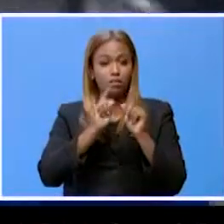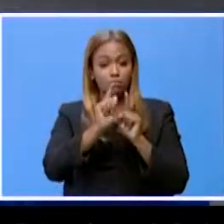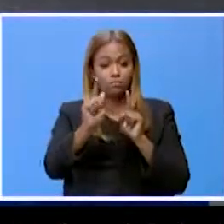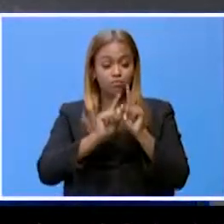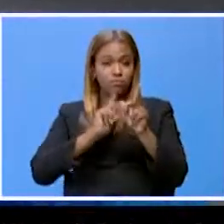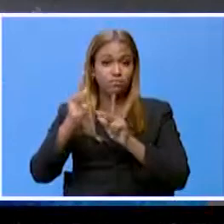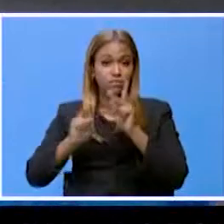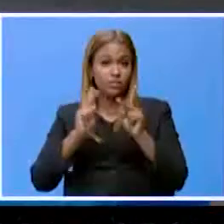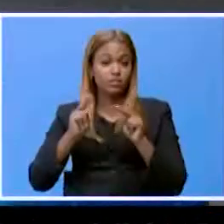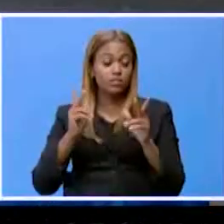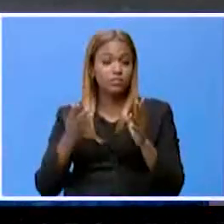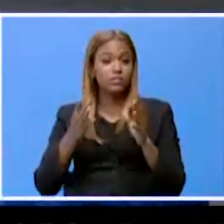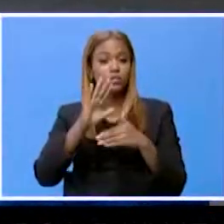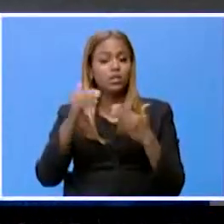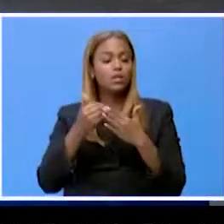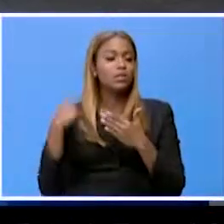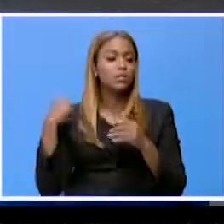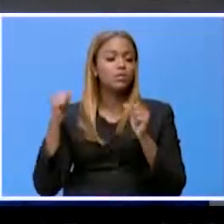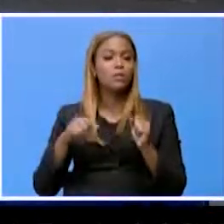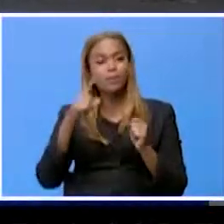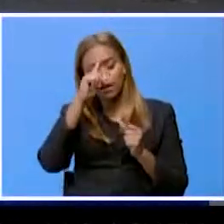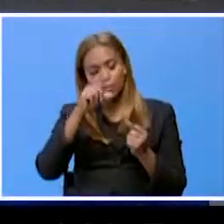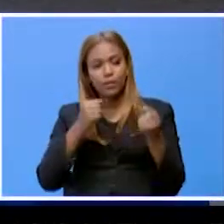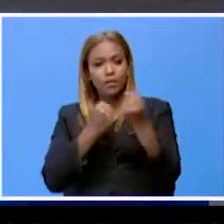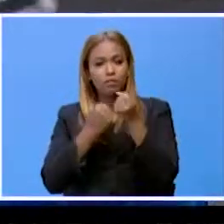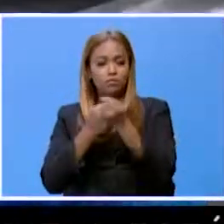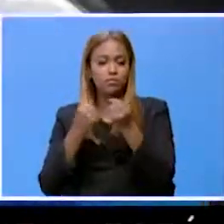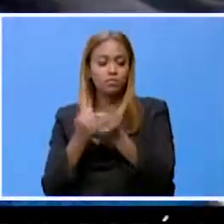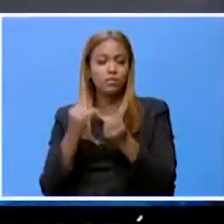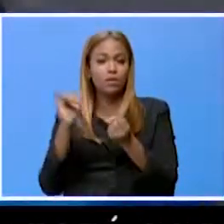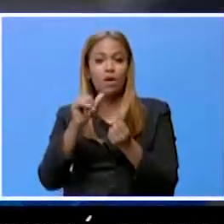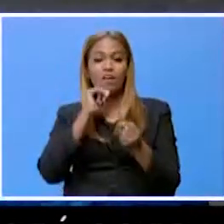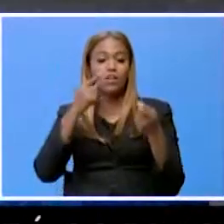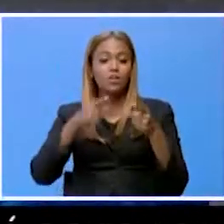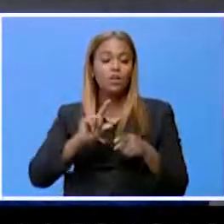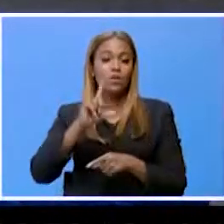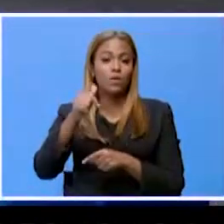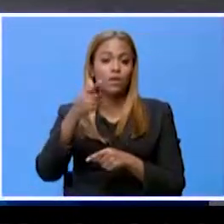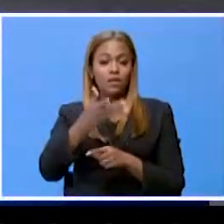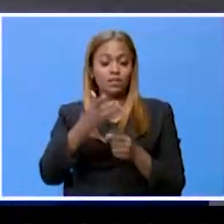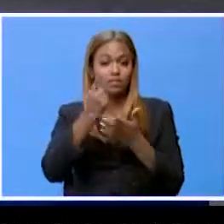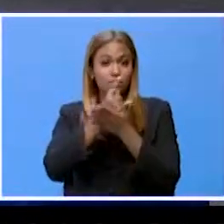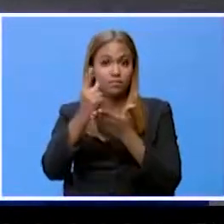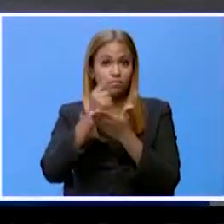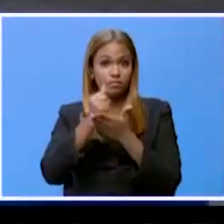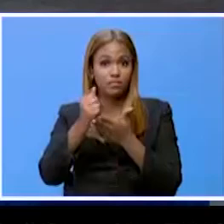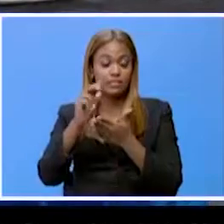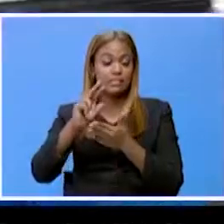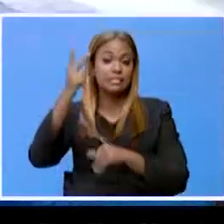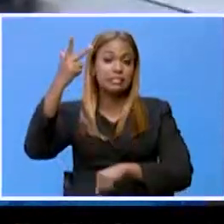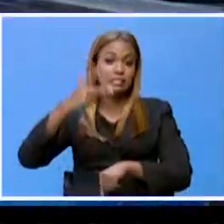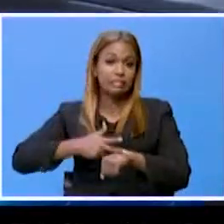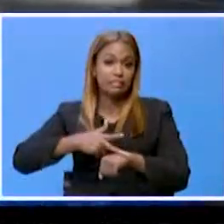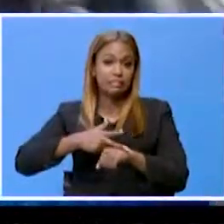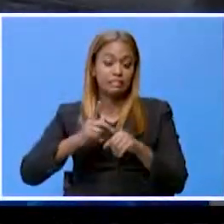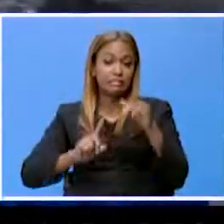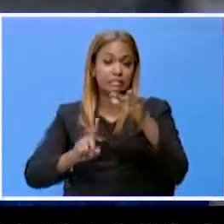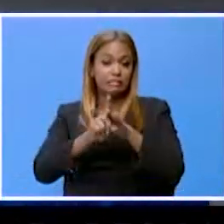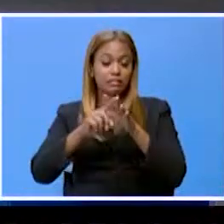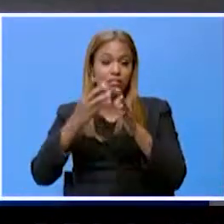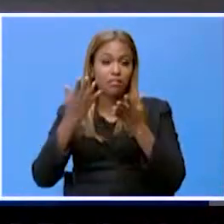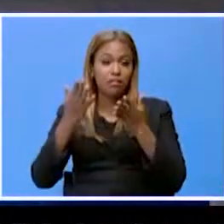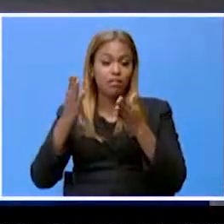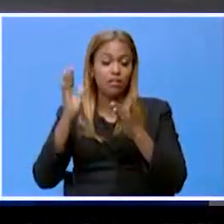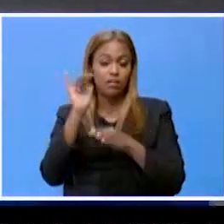distanciamiento social en la medida de lo posible para cooperar y que no ocurra luego de este asueto una tercera ola de